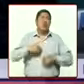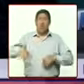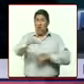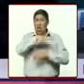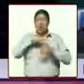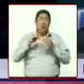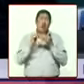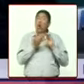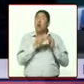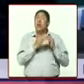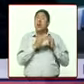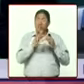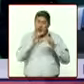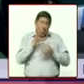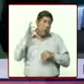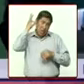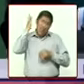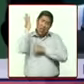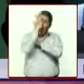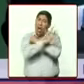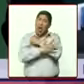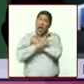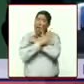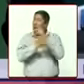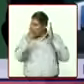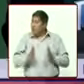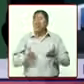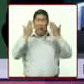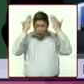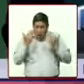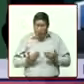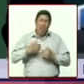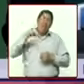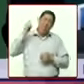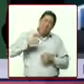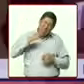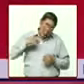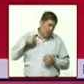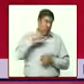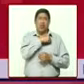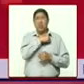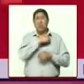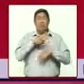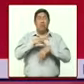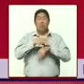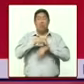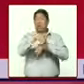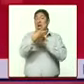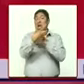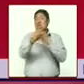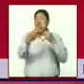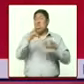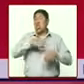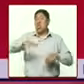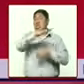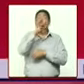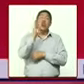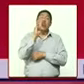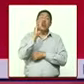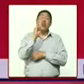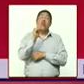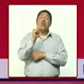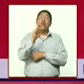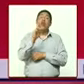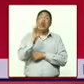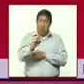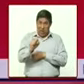las comunidades indígenas, campesinas en estos momentos, que el territorio amazónico de Baures está